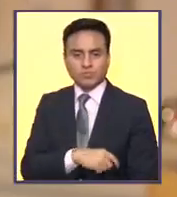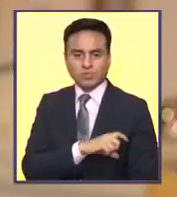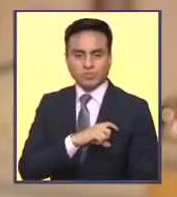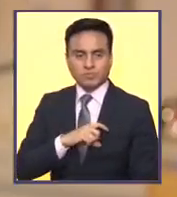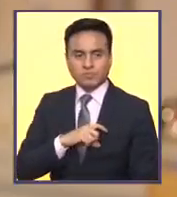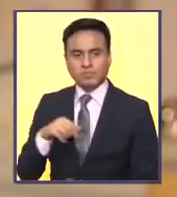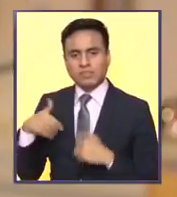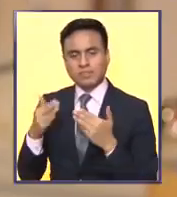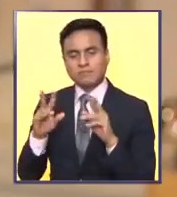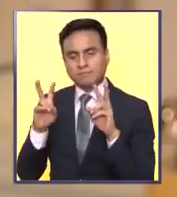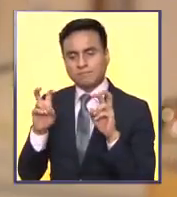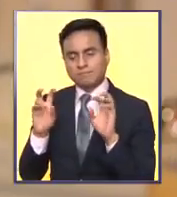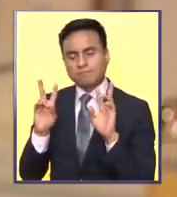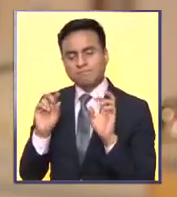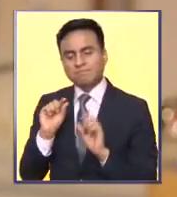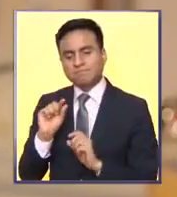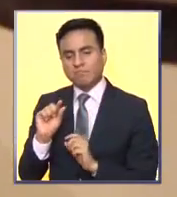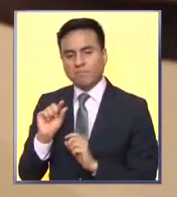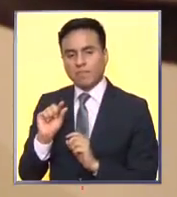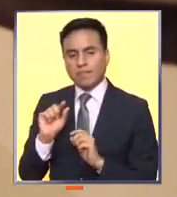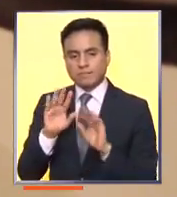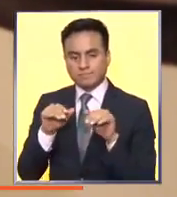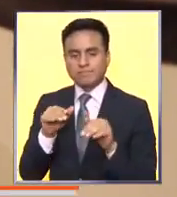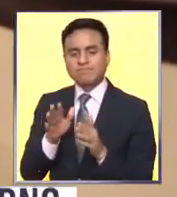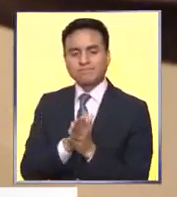le da ese toque un poco al chocolate mismo.